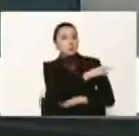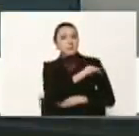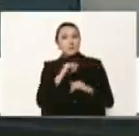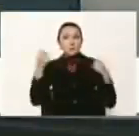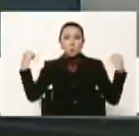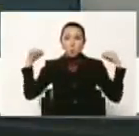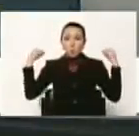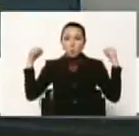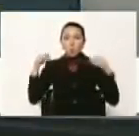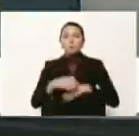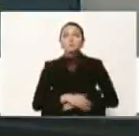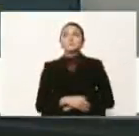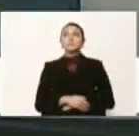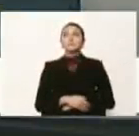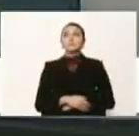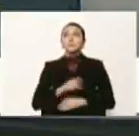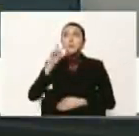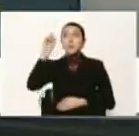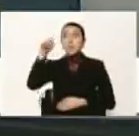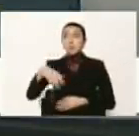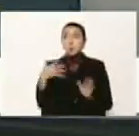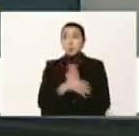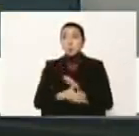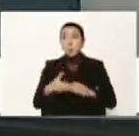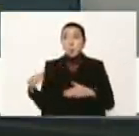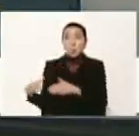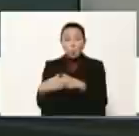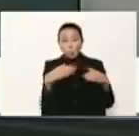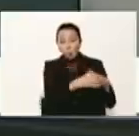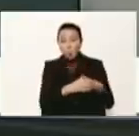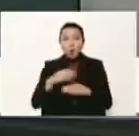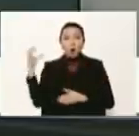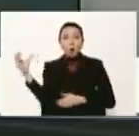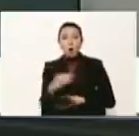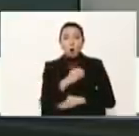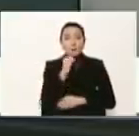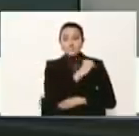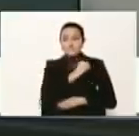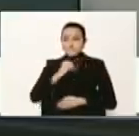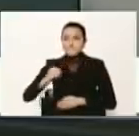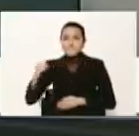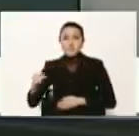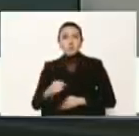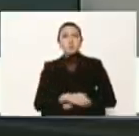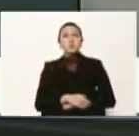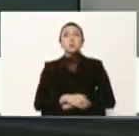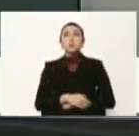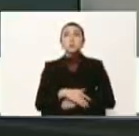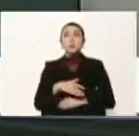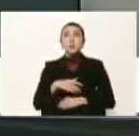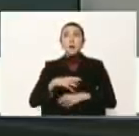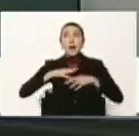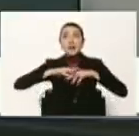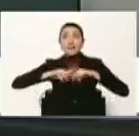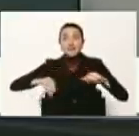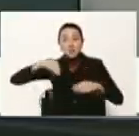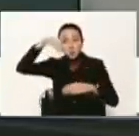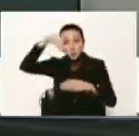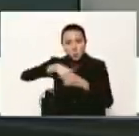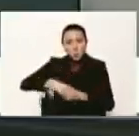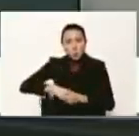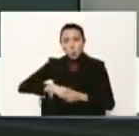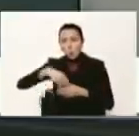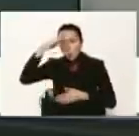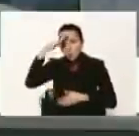Y también del paramilitarismo colombiano es el otro eje de penetración territorial, los grupos armados, las